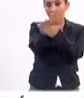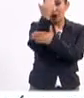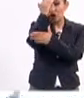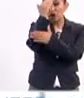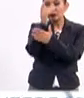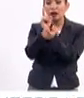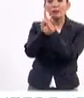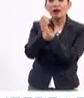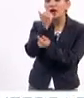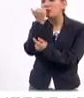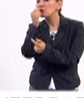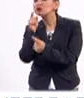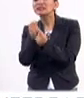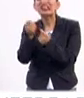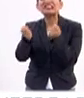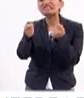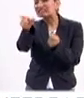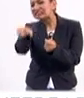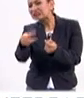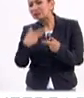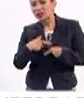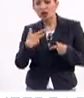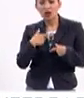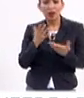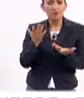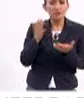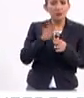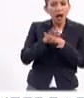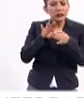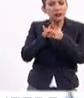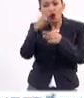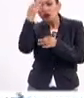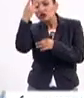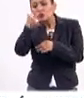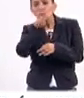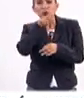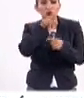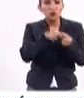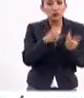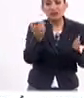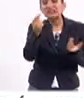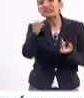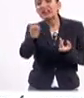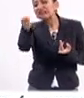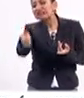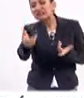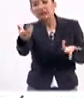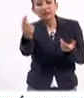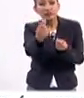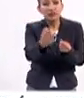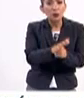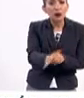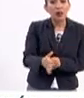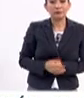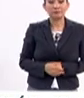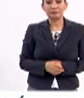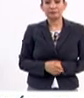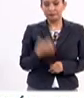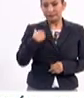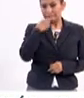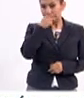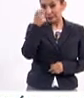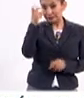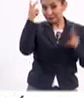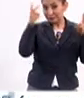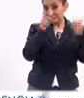conocer a nuestros estudiantes y acercarnos aún más, de conocer sus preocupaciones, quiénes son, qué necesitan. Y quiero decirles